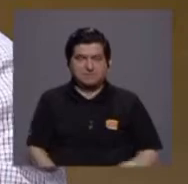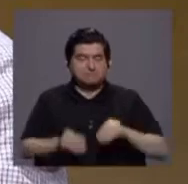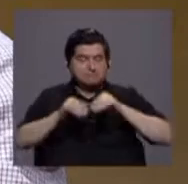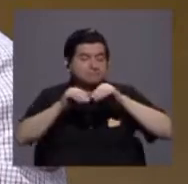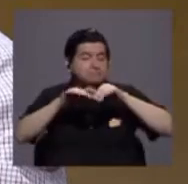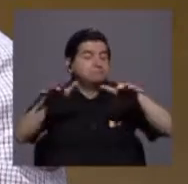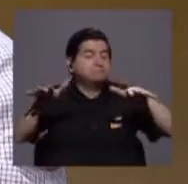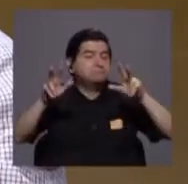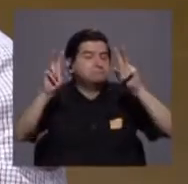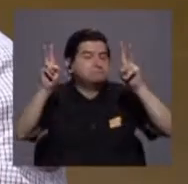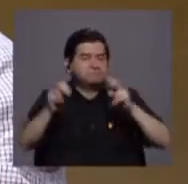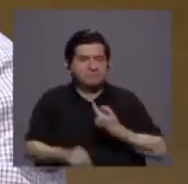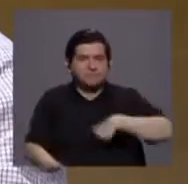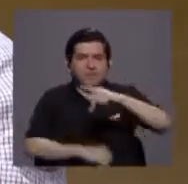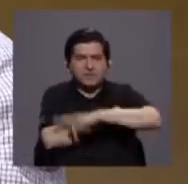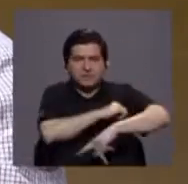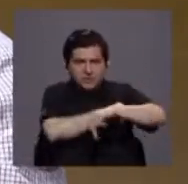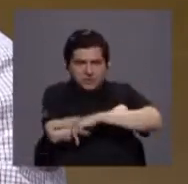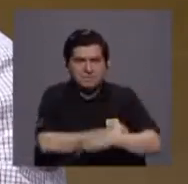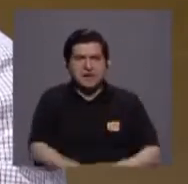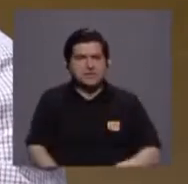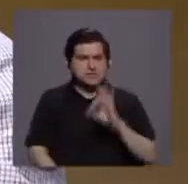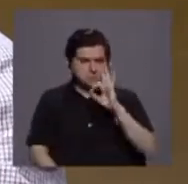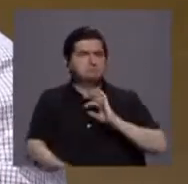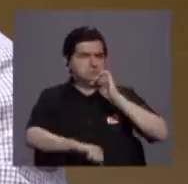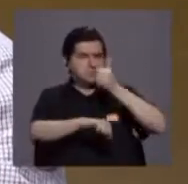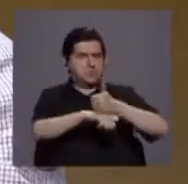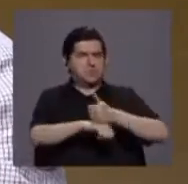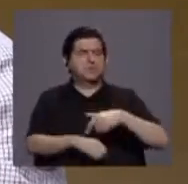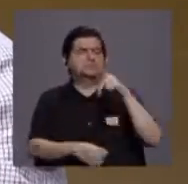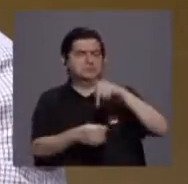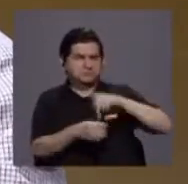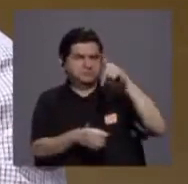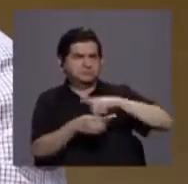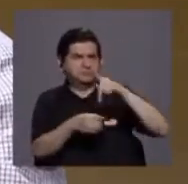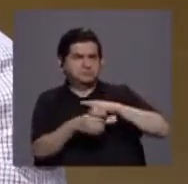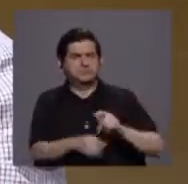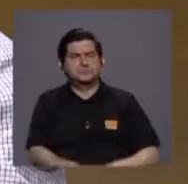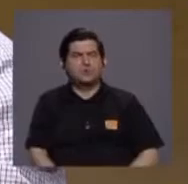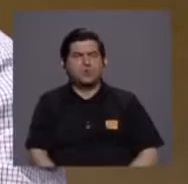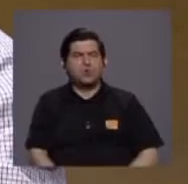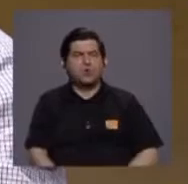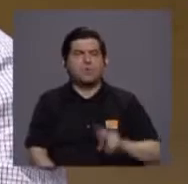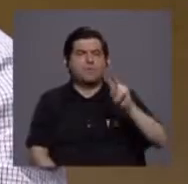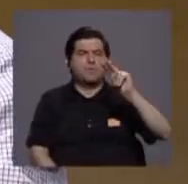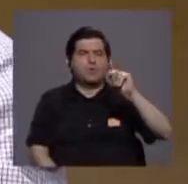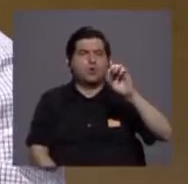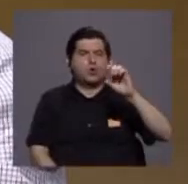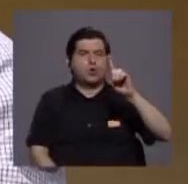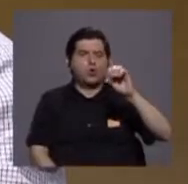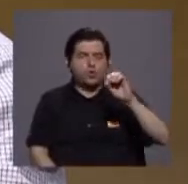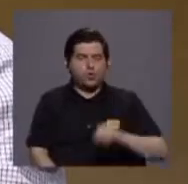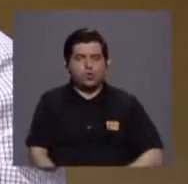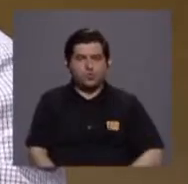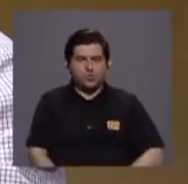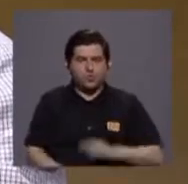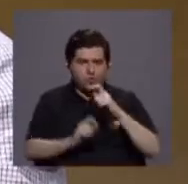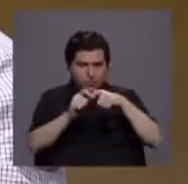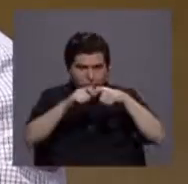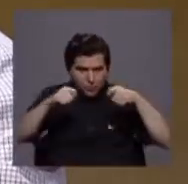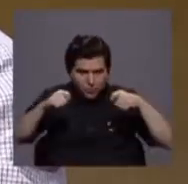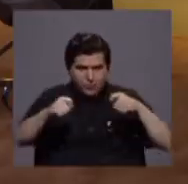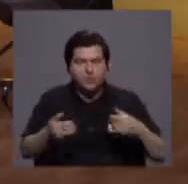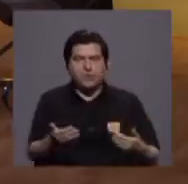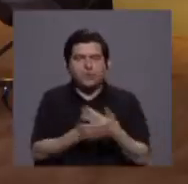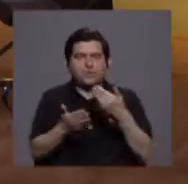redes, a donde nuestro país está muy bien posicionado para ser parte o convertirse en un nodo de esos nuevos canales de comercio